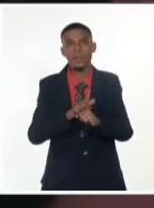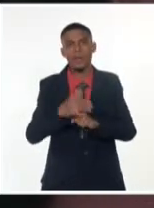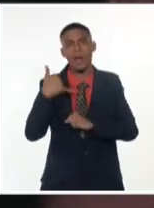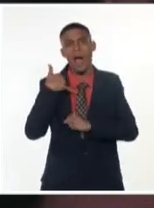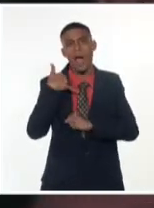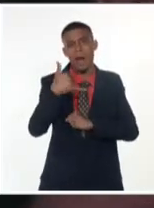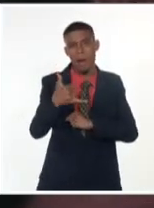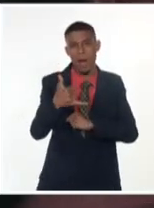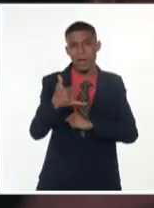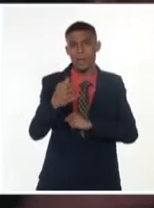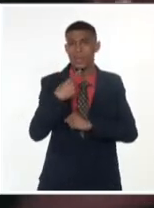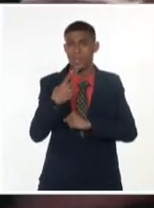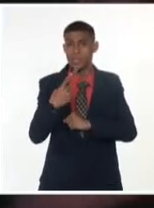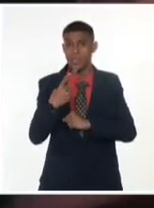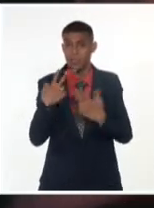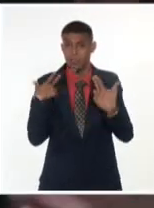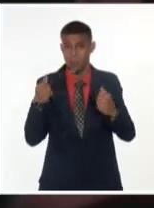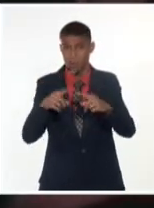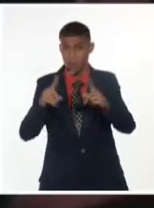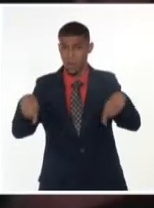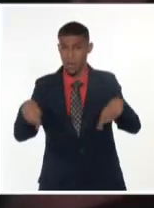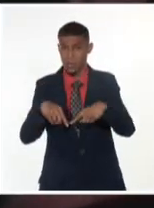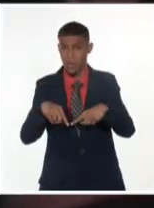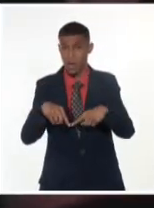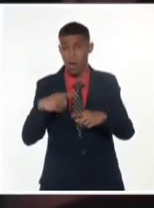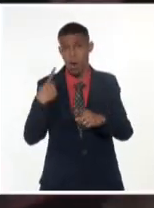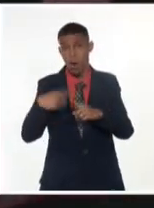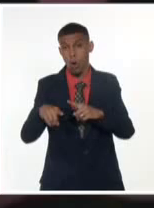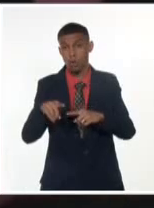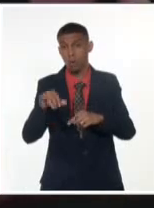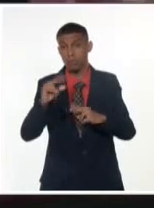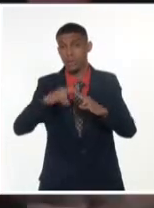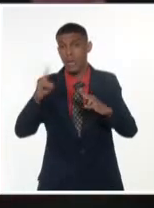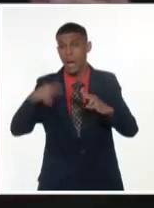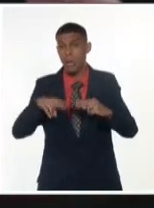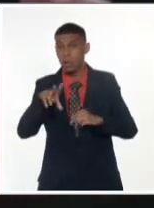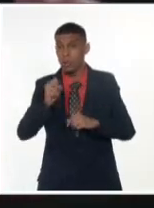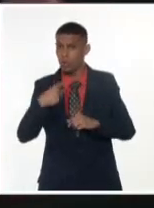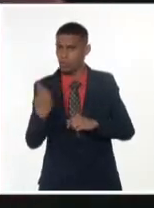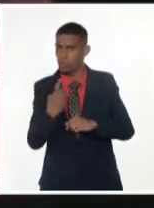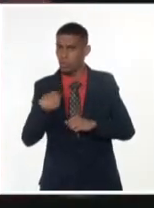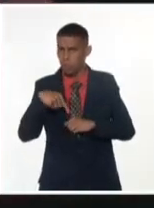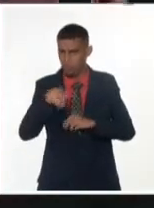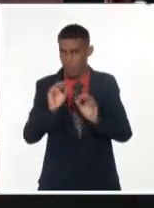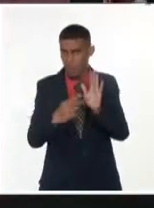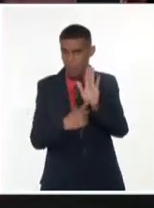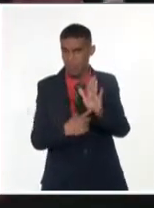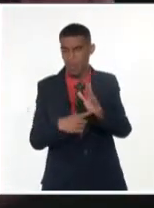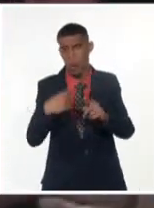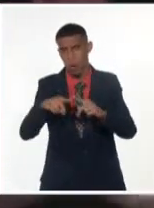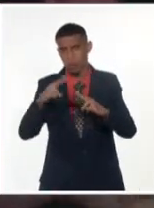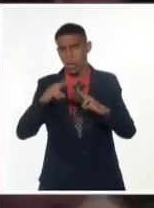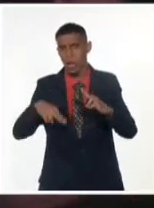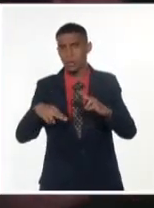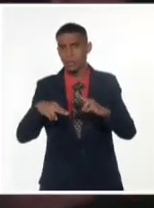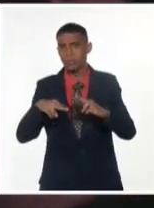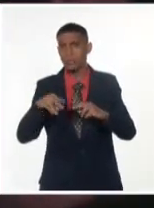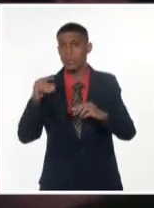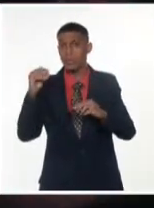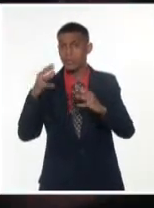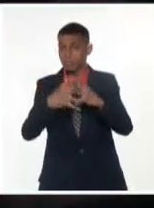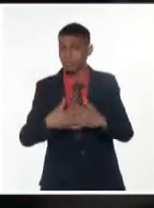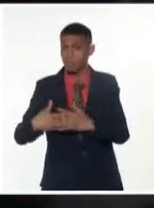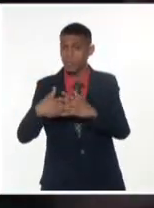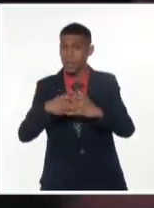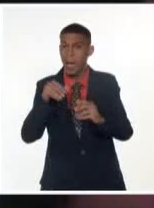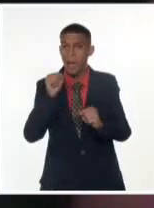sala donde quedaban, o sea, los próximos conciertos, al punto de, bueno, empezar a boicotear esos conciertos para que no se dieran y así se han